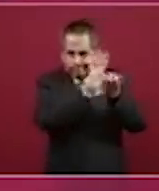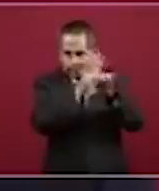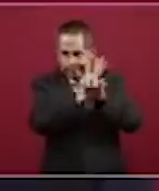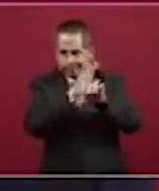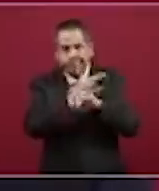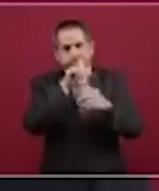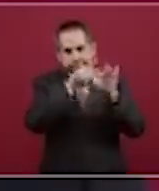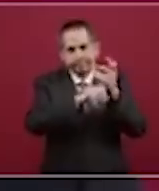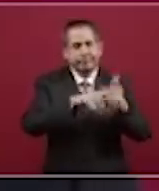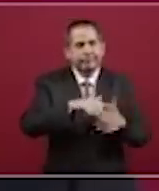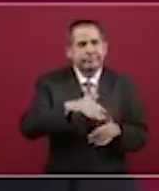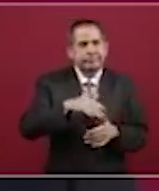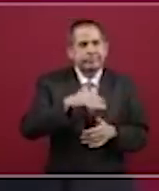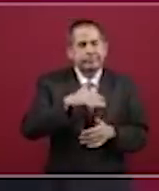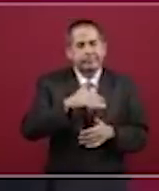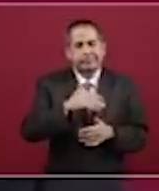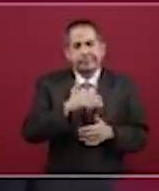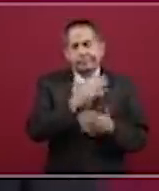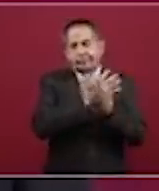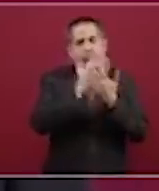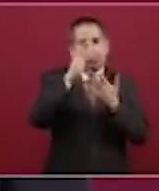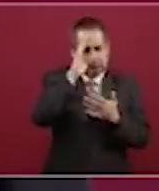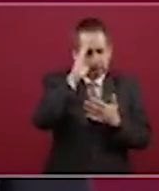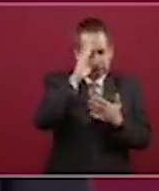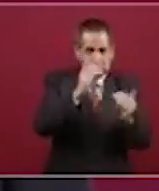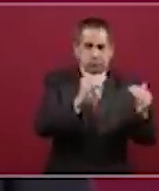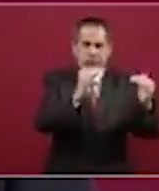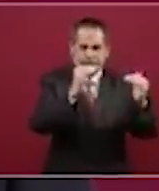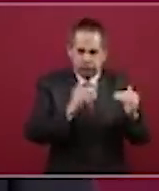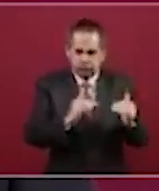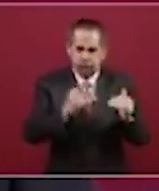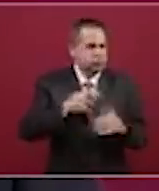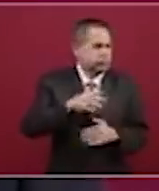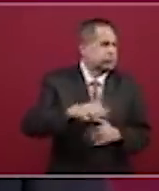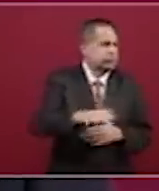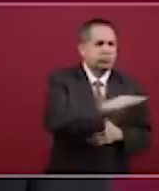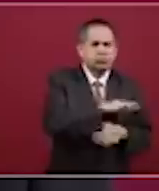el exceso. Entonces, abajo hay estados en donde